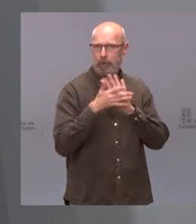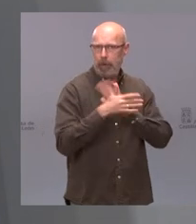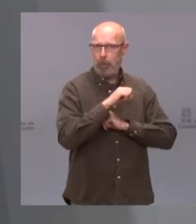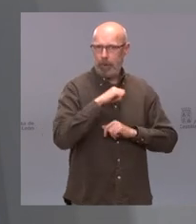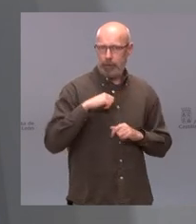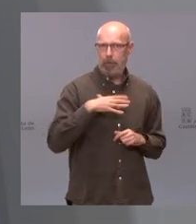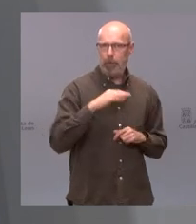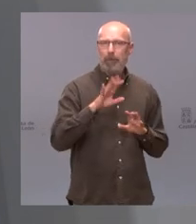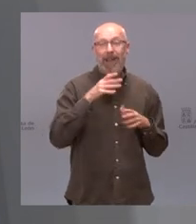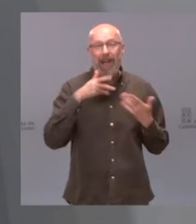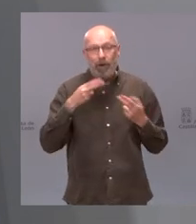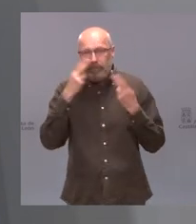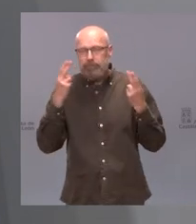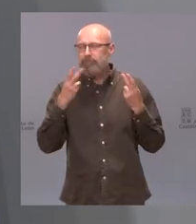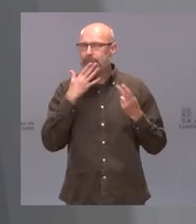esta vez me contenga.